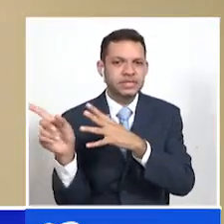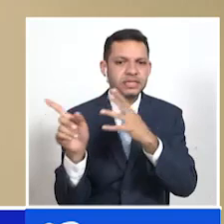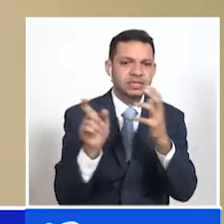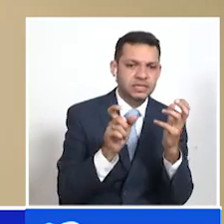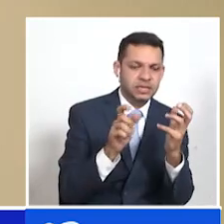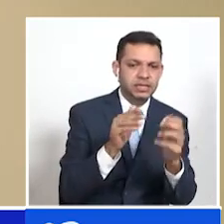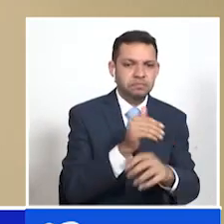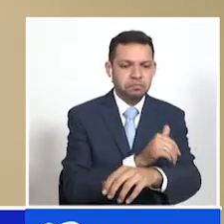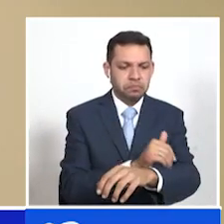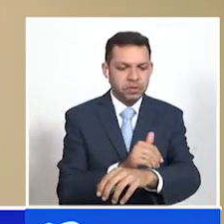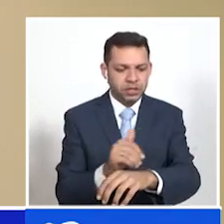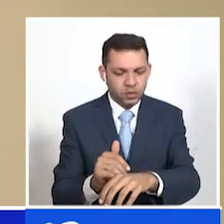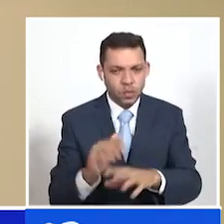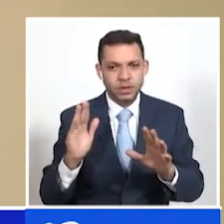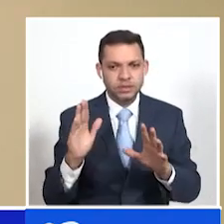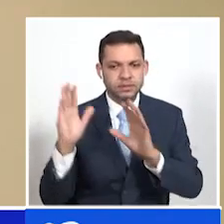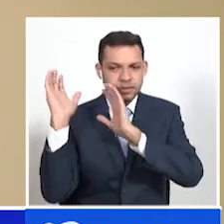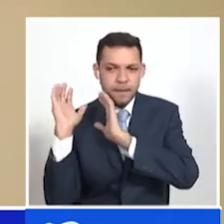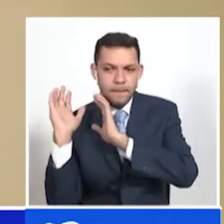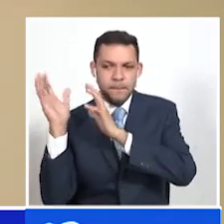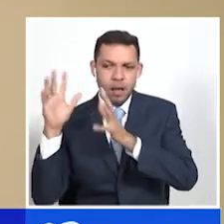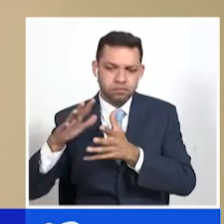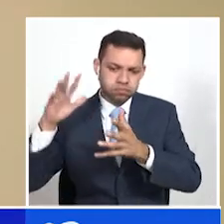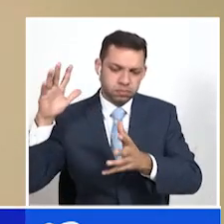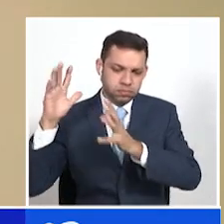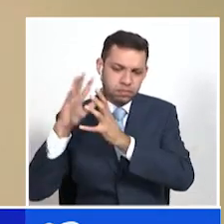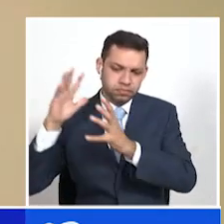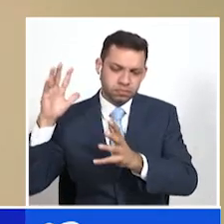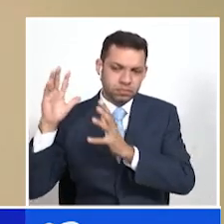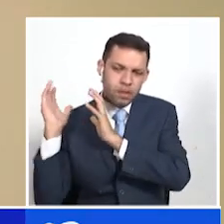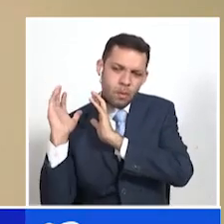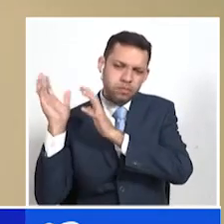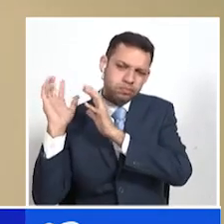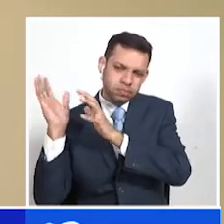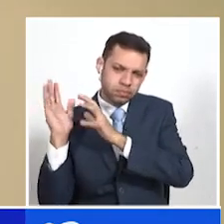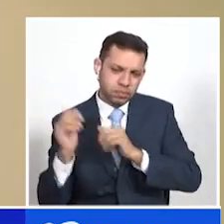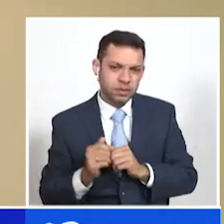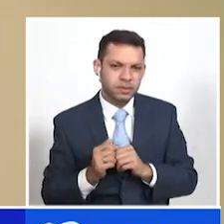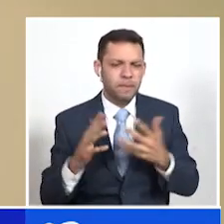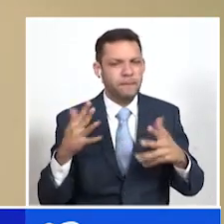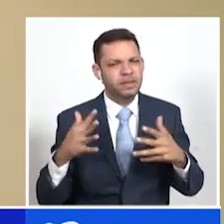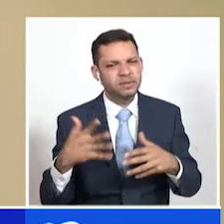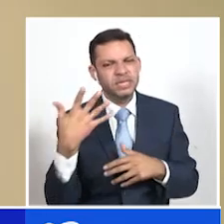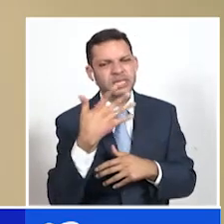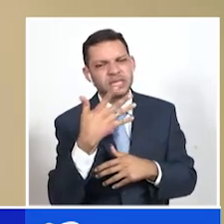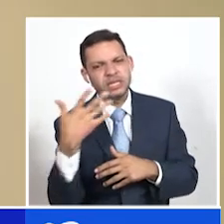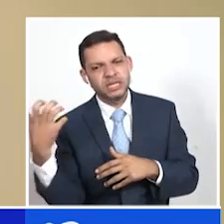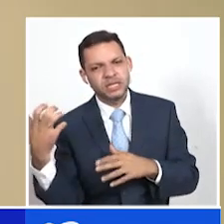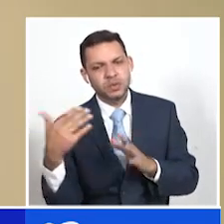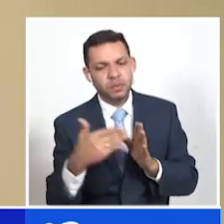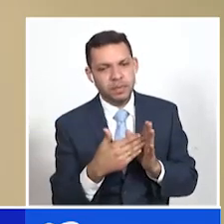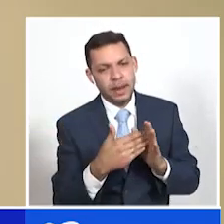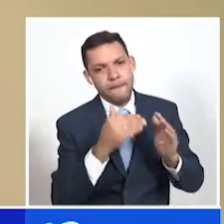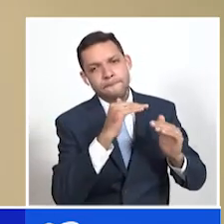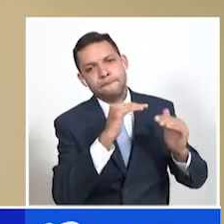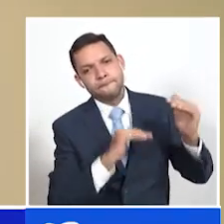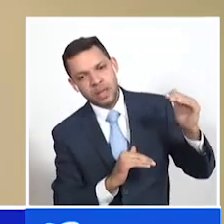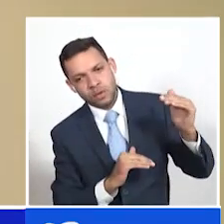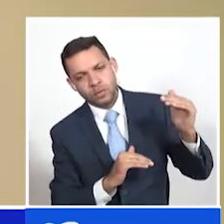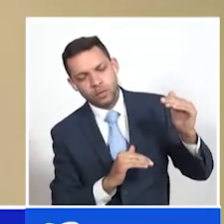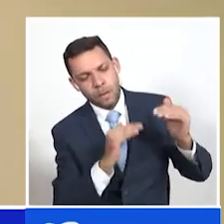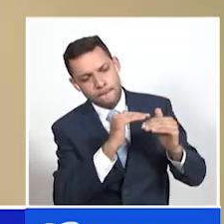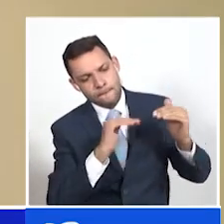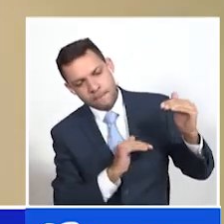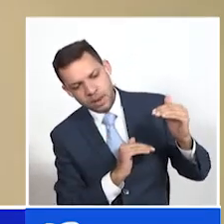6.060.000 sacos, que mal contados son casi 500.000 sacos menos que